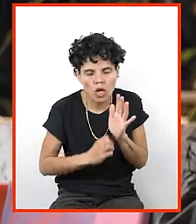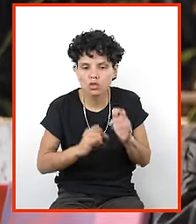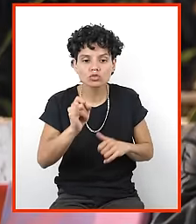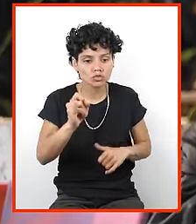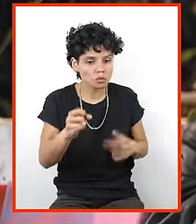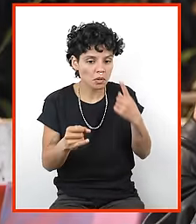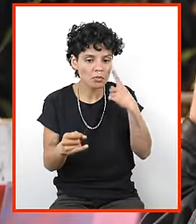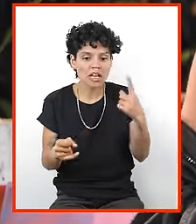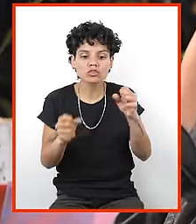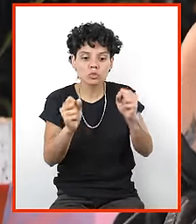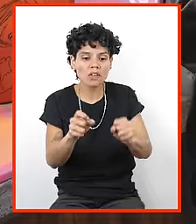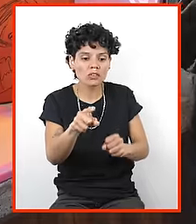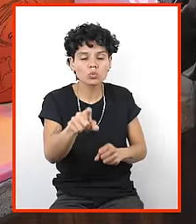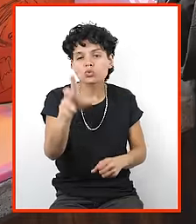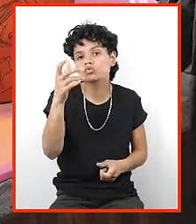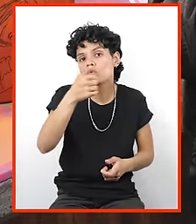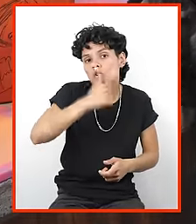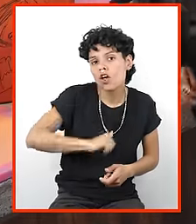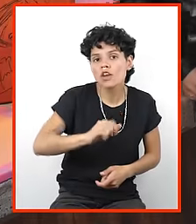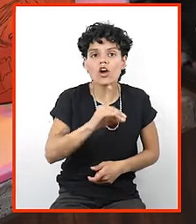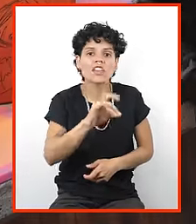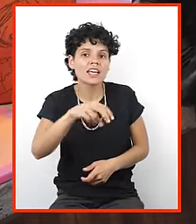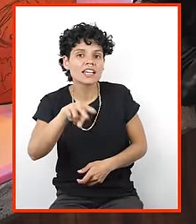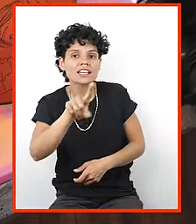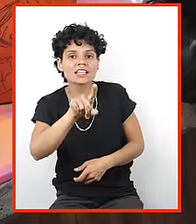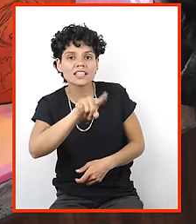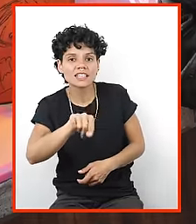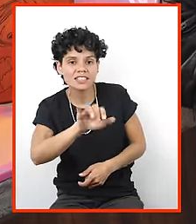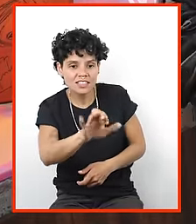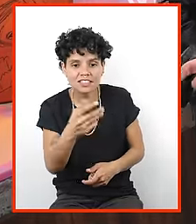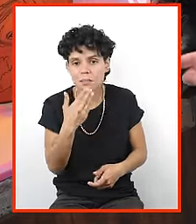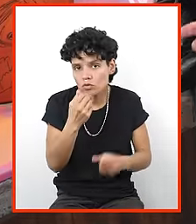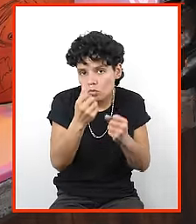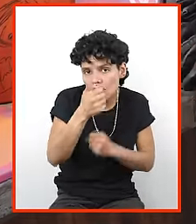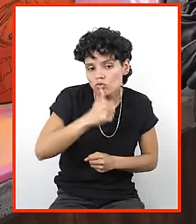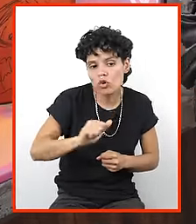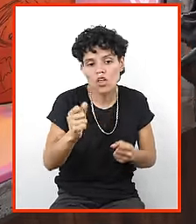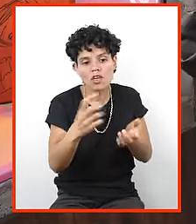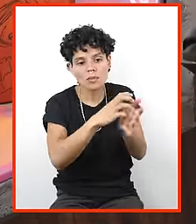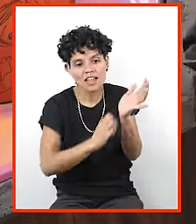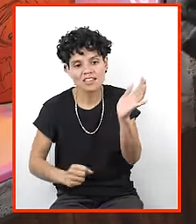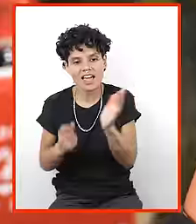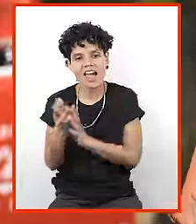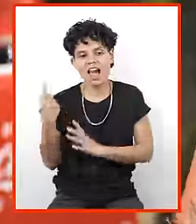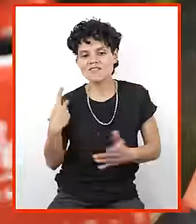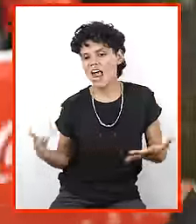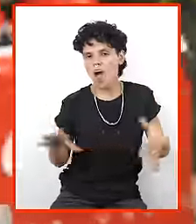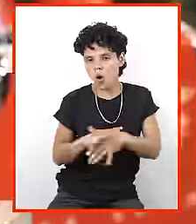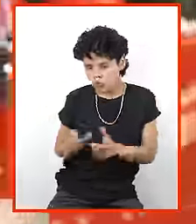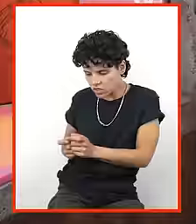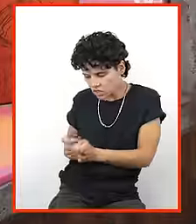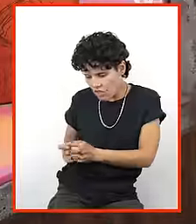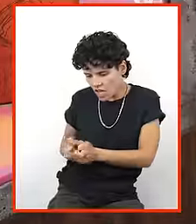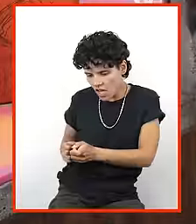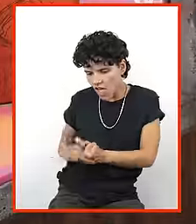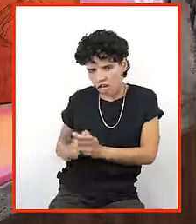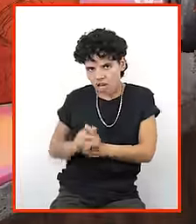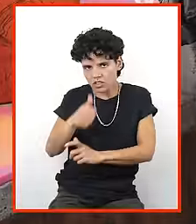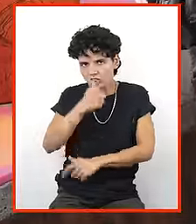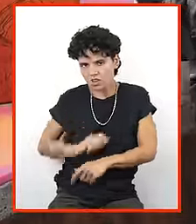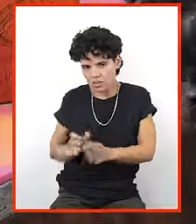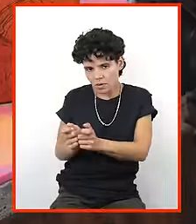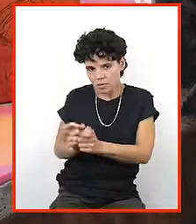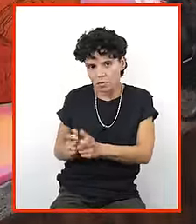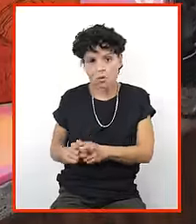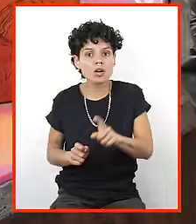No, pero van, tienes que tener tu código. Uy, lo voy a anotar. Código Denis. Código de código la junta. La junta. Código la